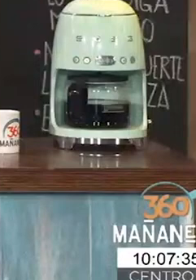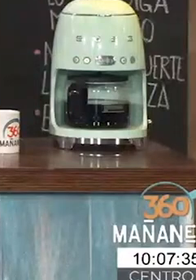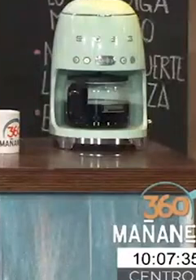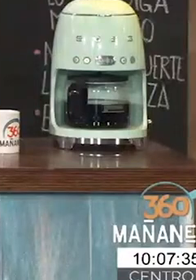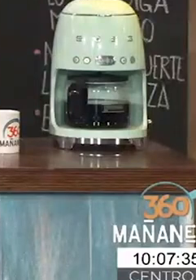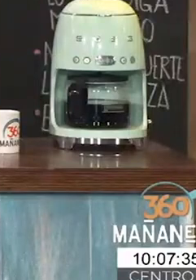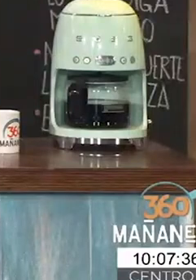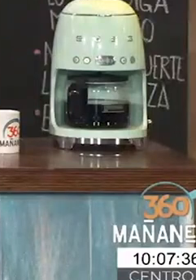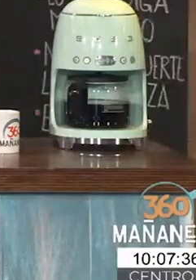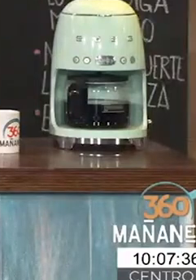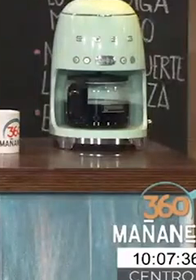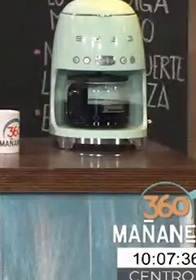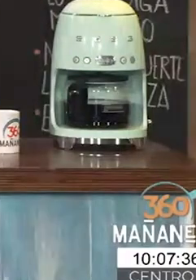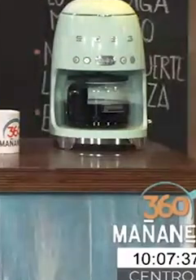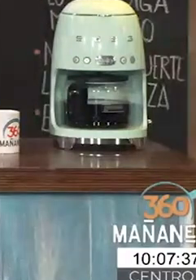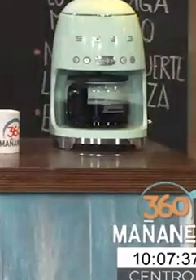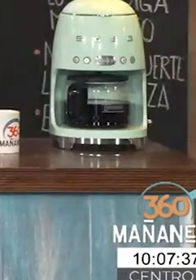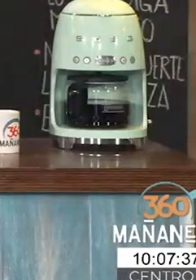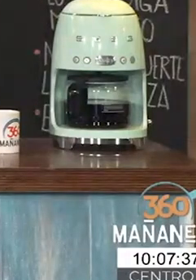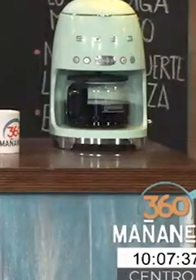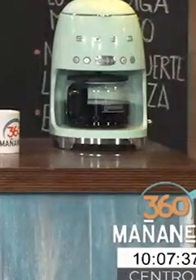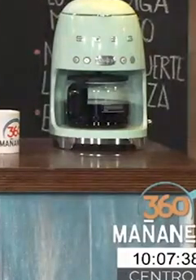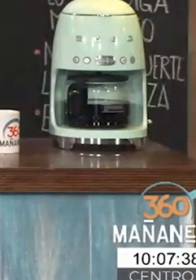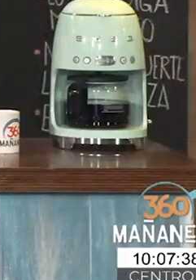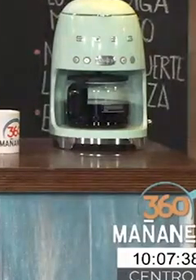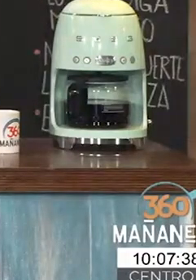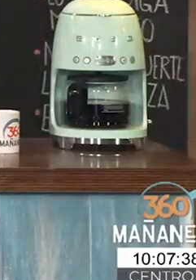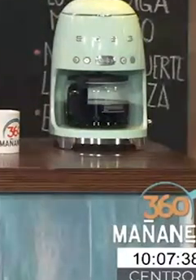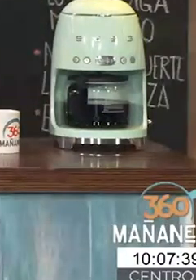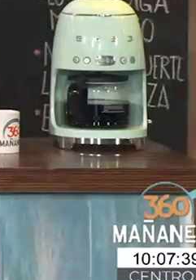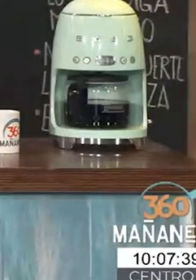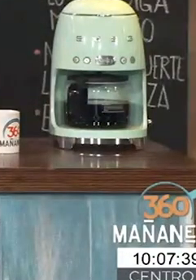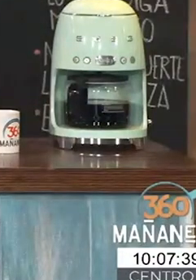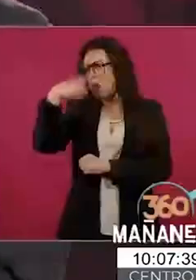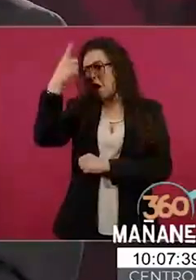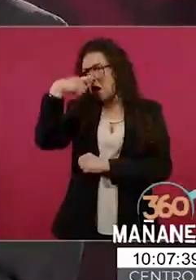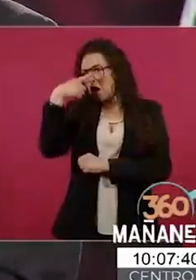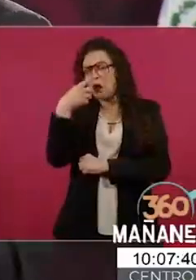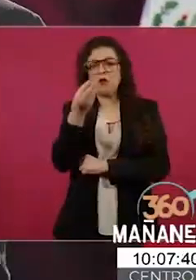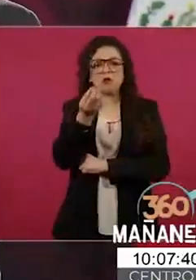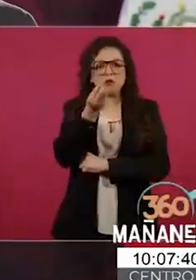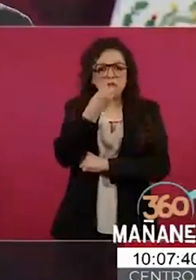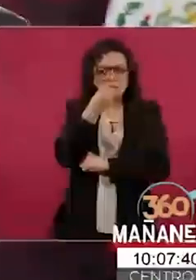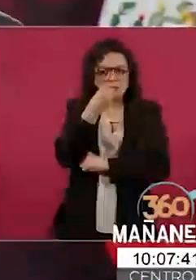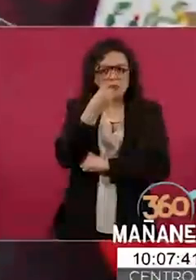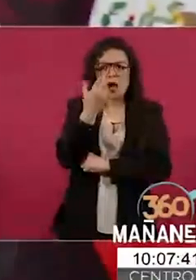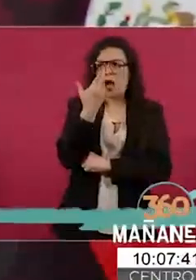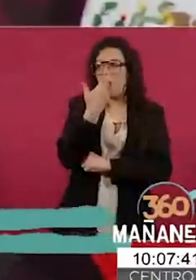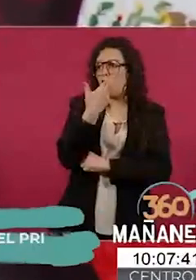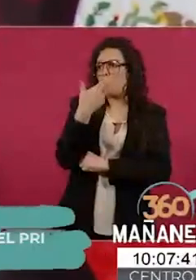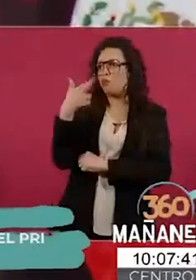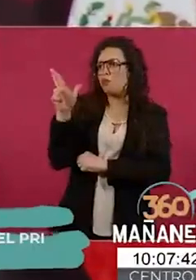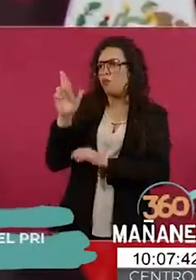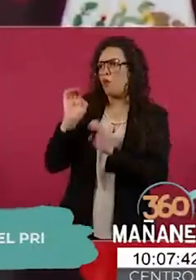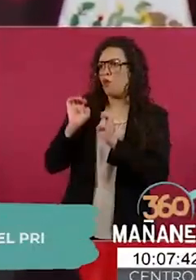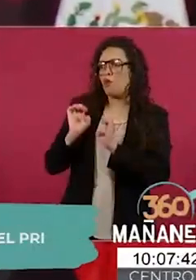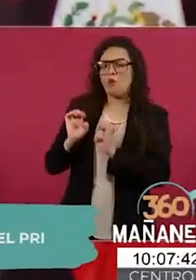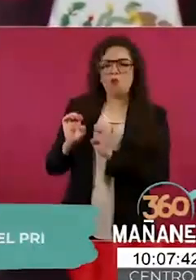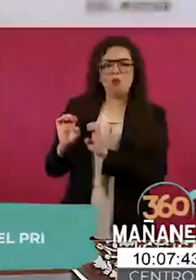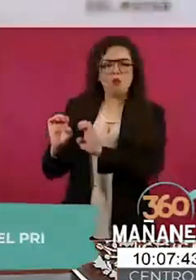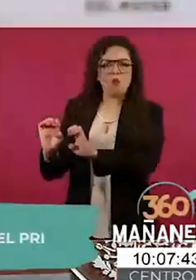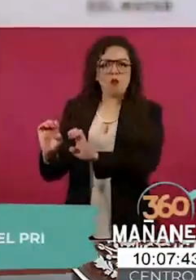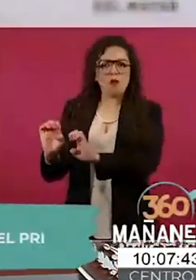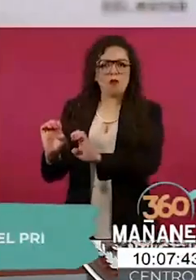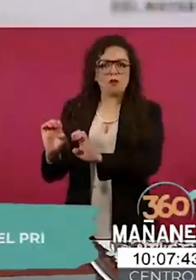presidente reitera este cuestionamiento a la ministra Norma piña acuérdense lo que pasó hace